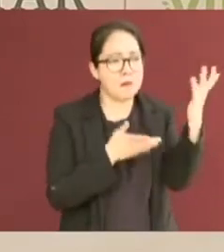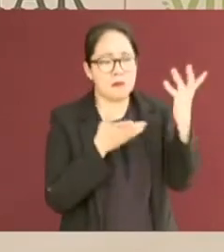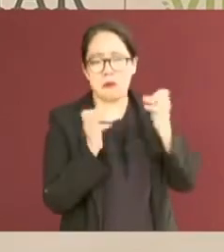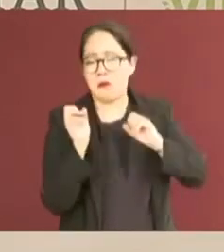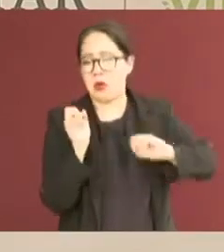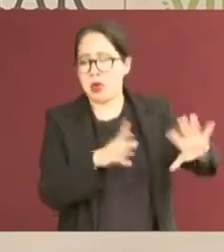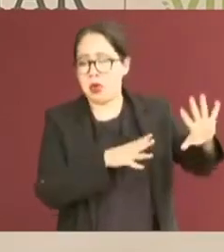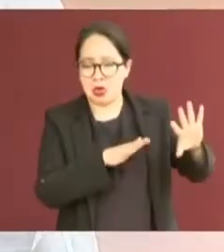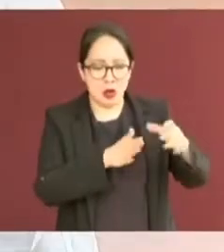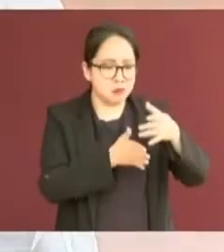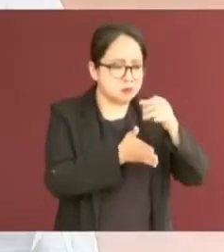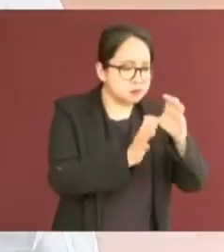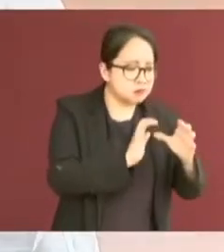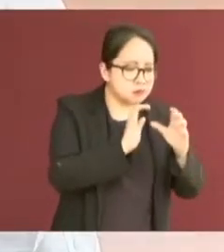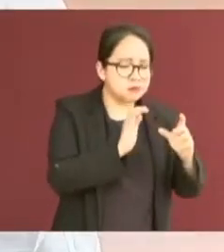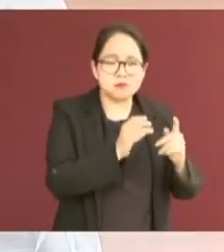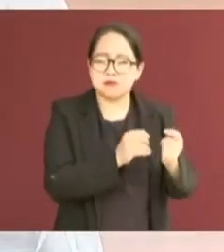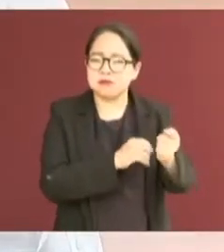En muy pocas